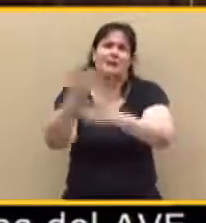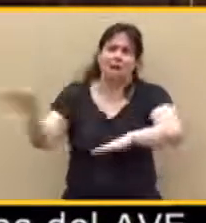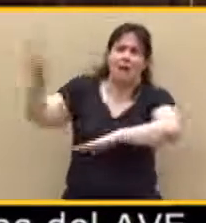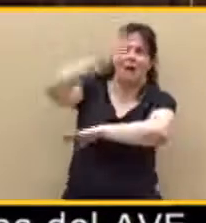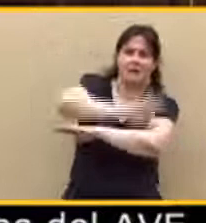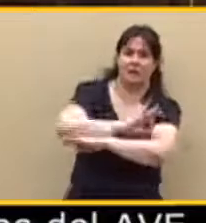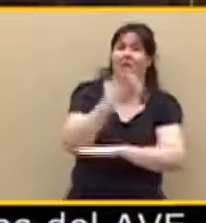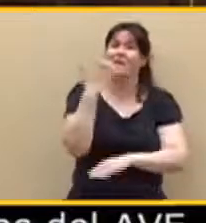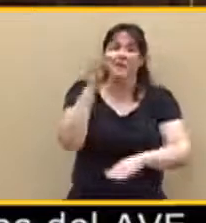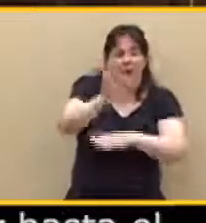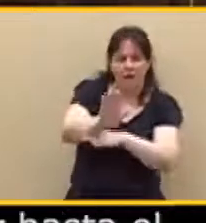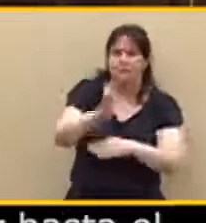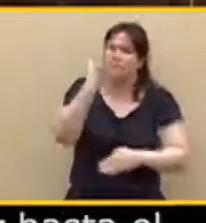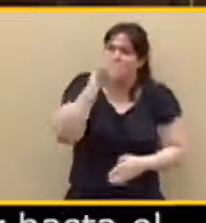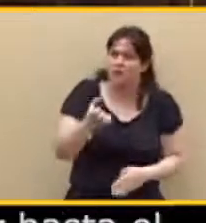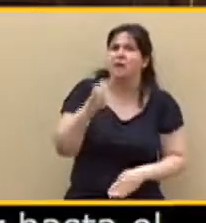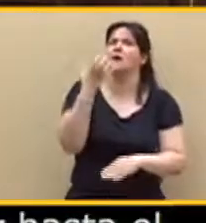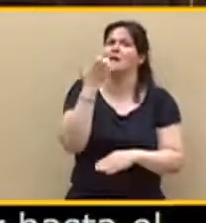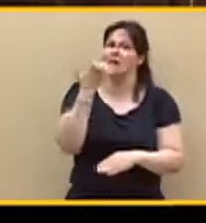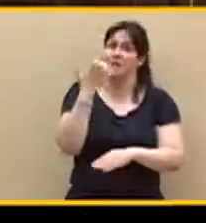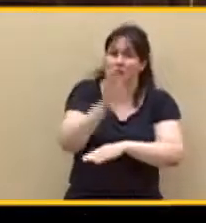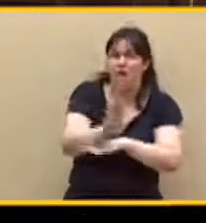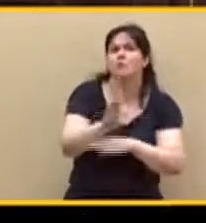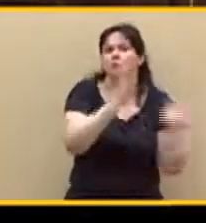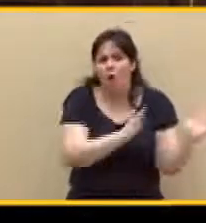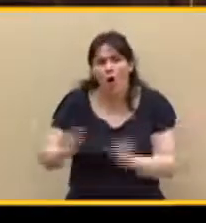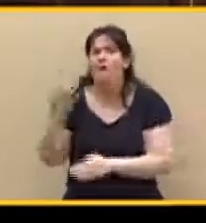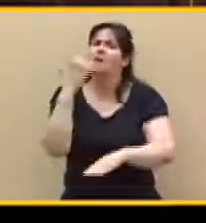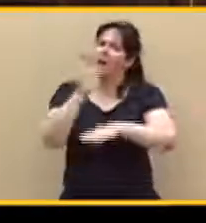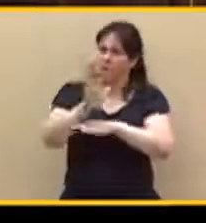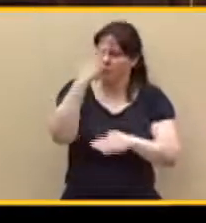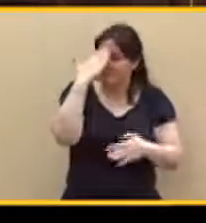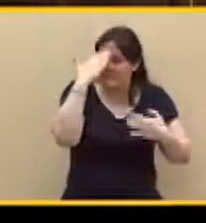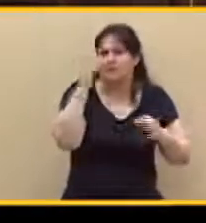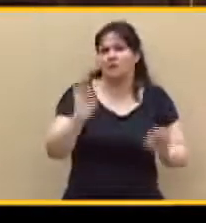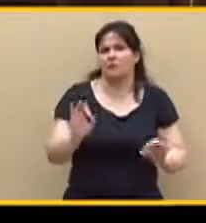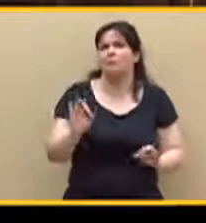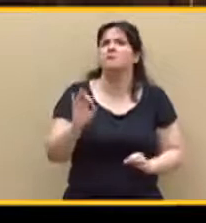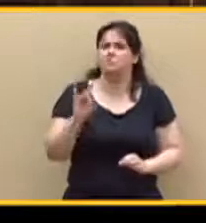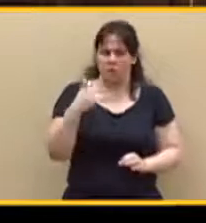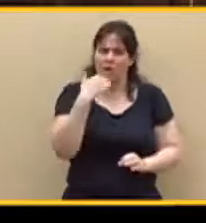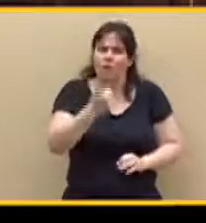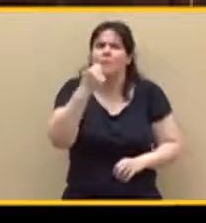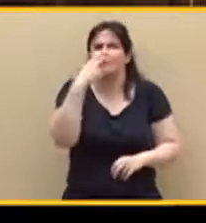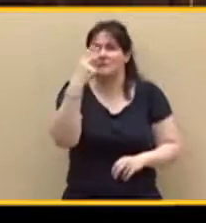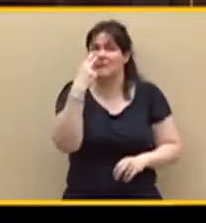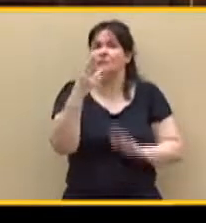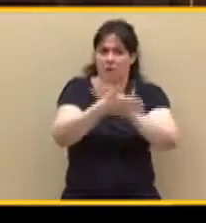de seriedad, llenos de orden y llenos de sensatez, señorías. Pero hay algo más interesante de lo que hablar que los